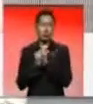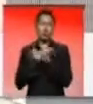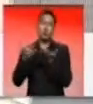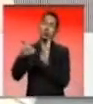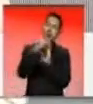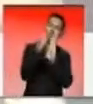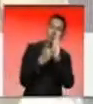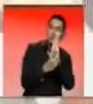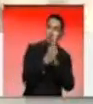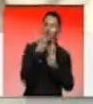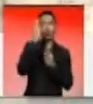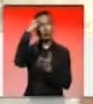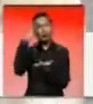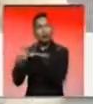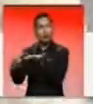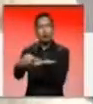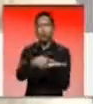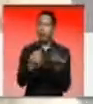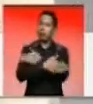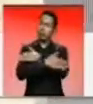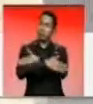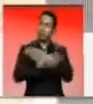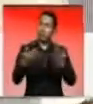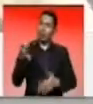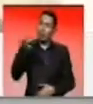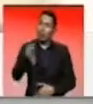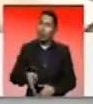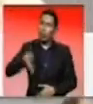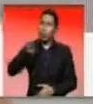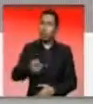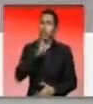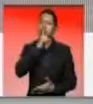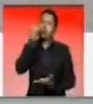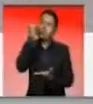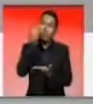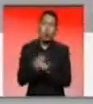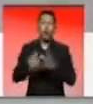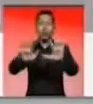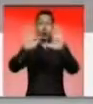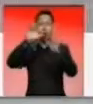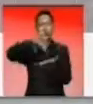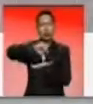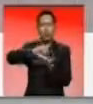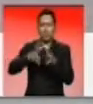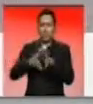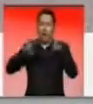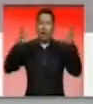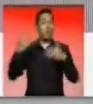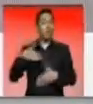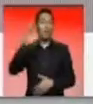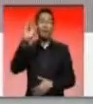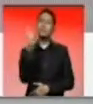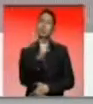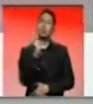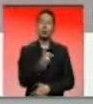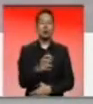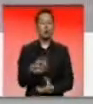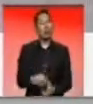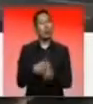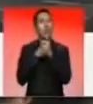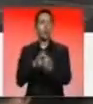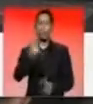diseños definitivos. Felicitaciones por Durán, porque realmente de las 10 ciudades más grandes del país necesitaba urgentemente este